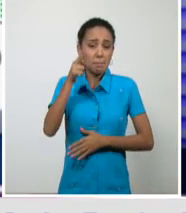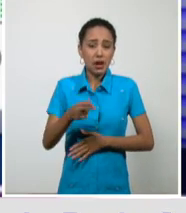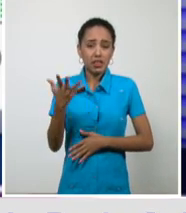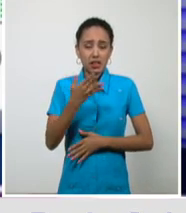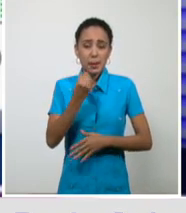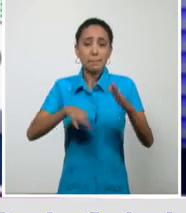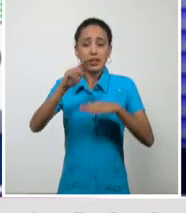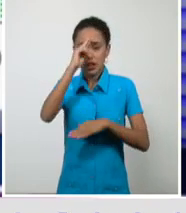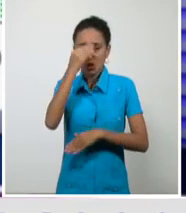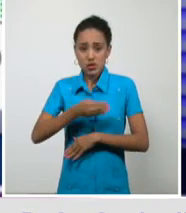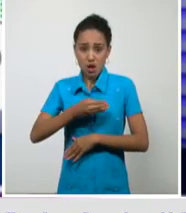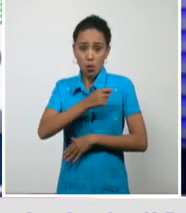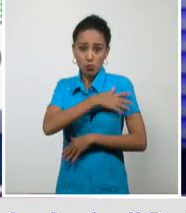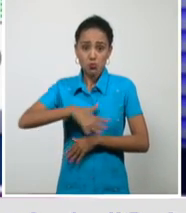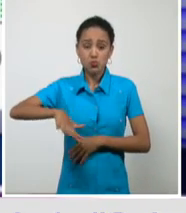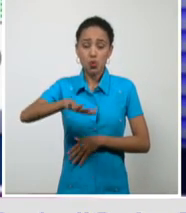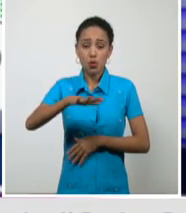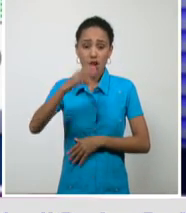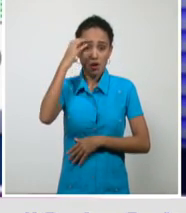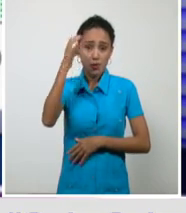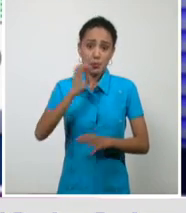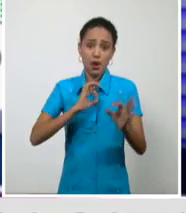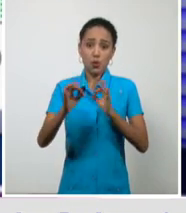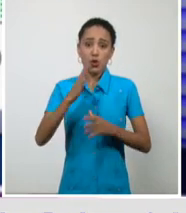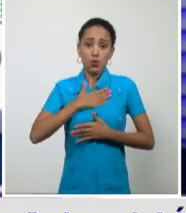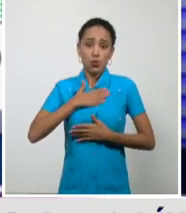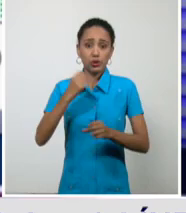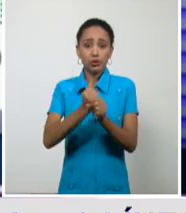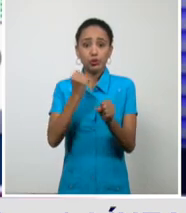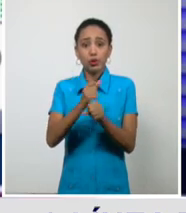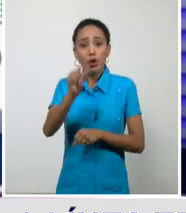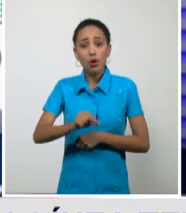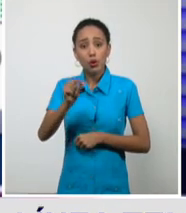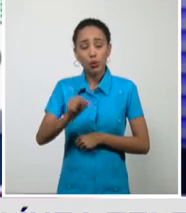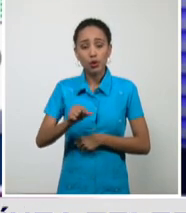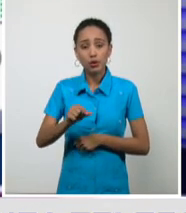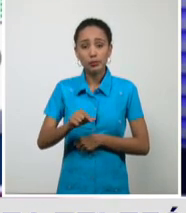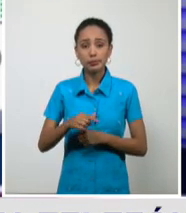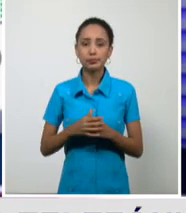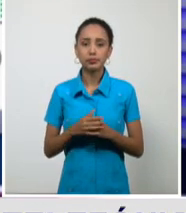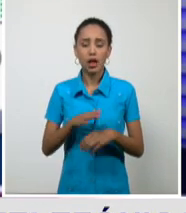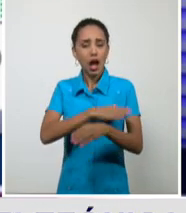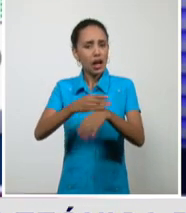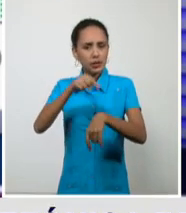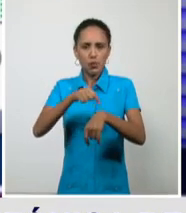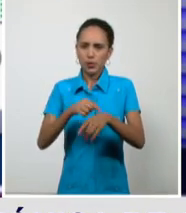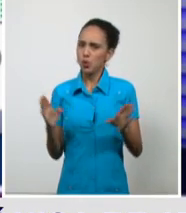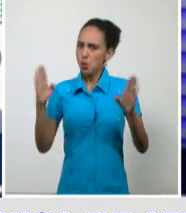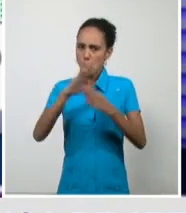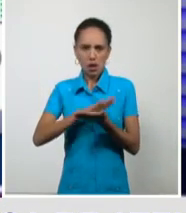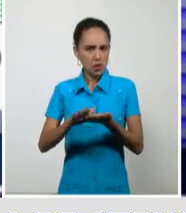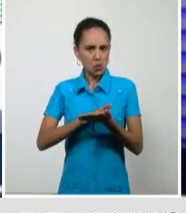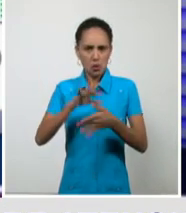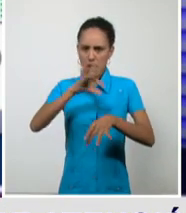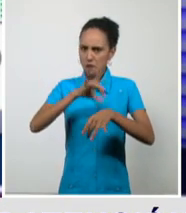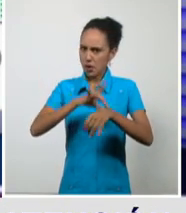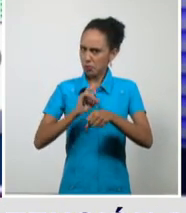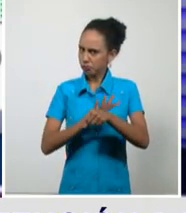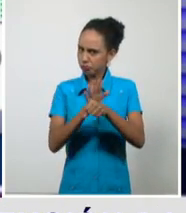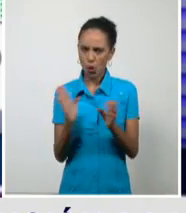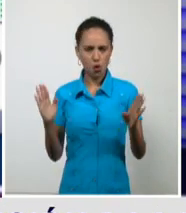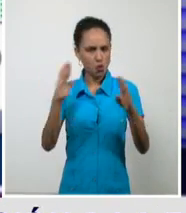gobierno para proteger a nuestros trabajadores. Afortunadamente no hemos tenido ningún suceso con ninguno de ellos